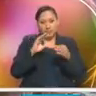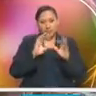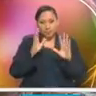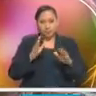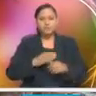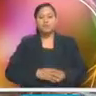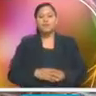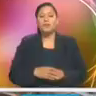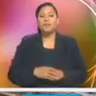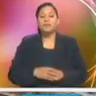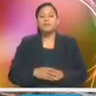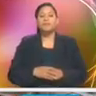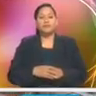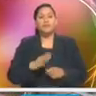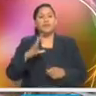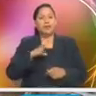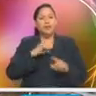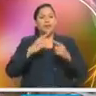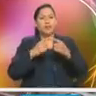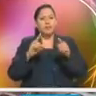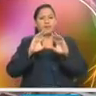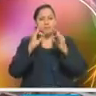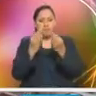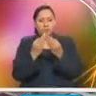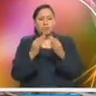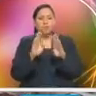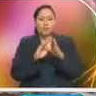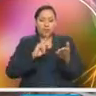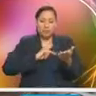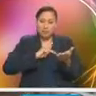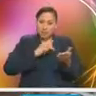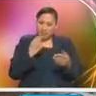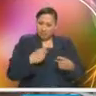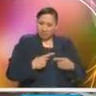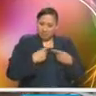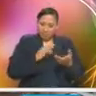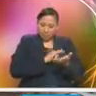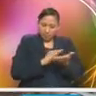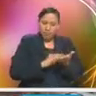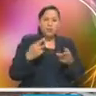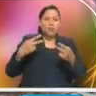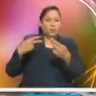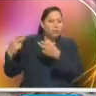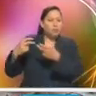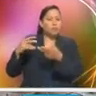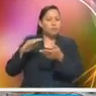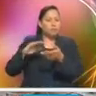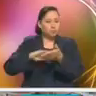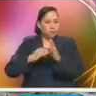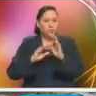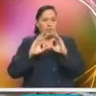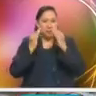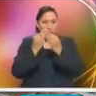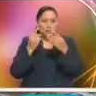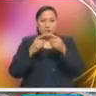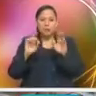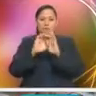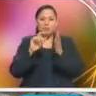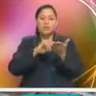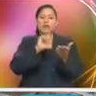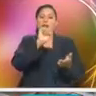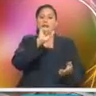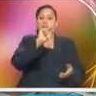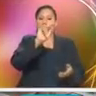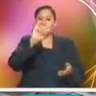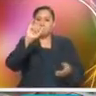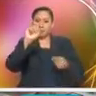Bueno, existen diversas maneras de extraer estos datos y nombraremos las principales. Por ejemplo, la obtención de datos por APIs, que